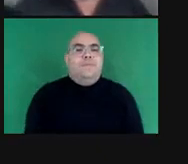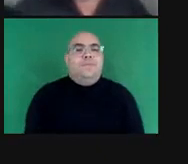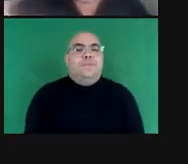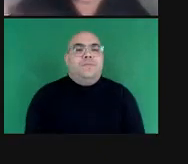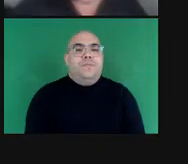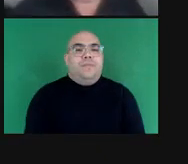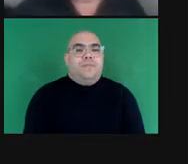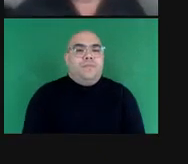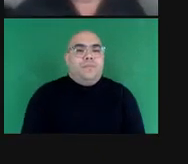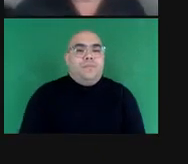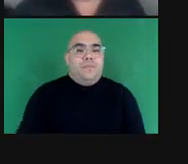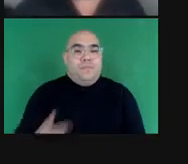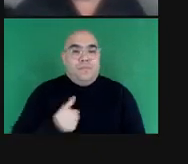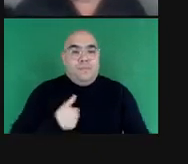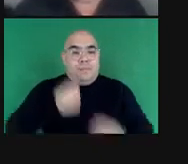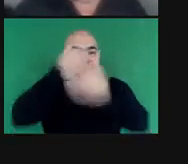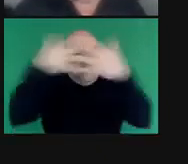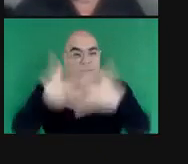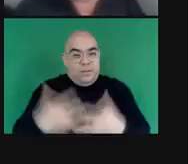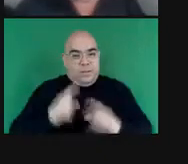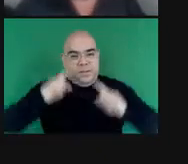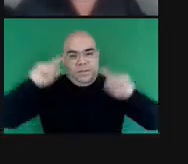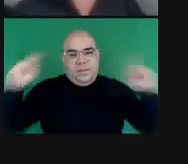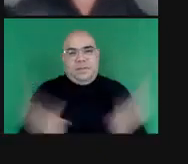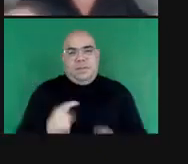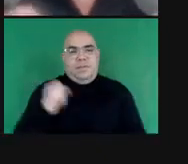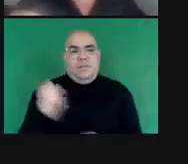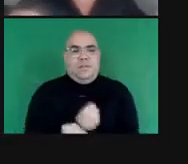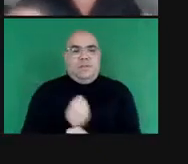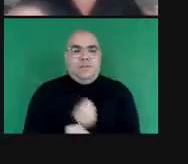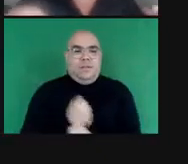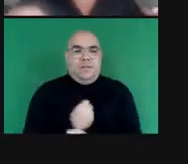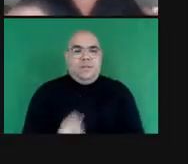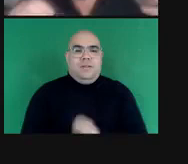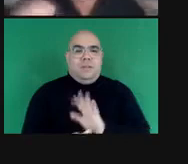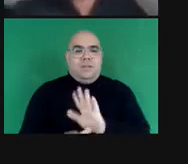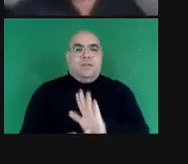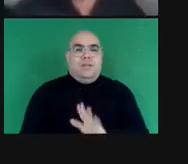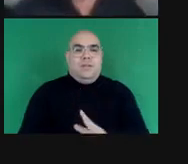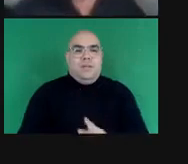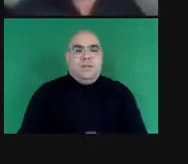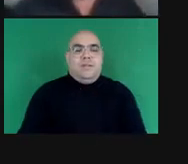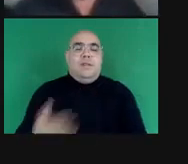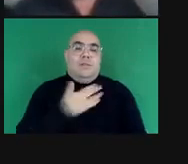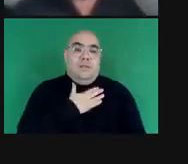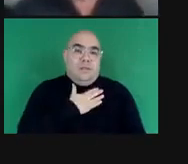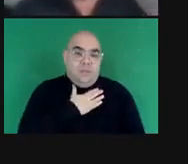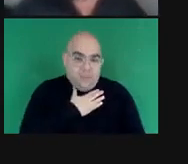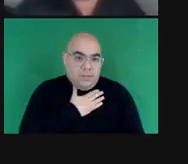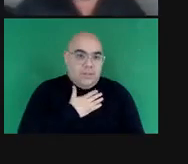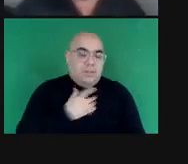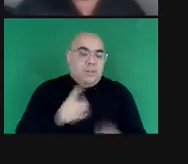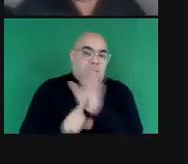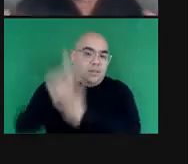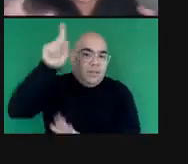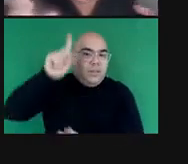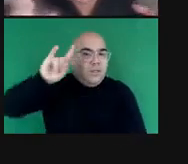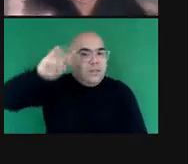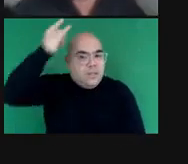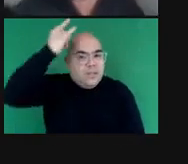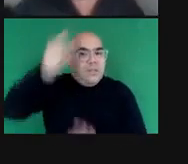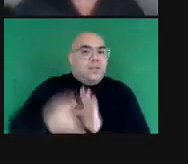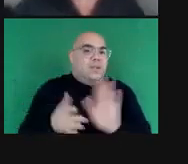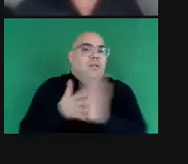Voy a tratar de resumir esto muy rápido porque son muchísimas imágenes. Mis desarrollos siempre parten